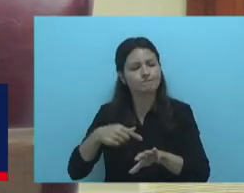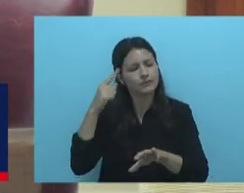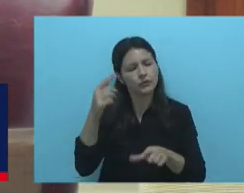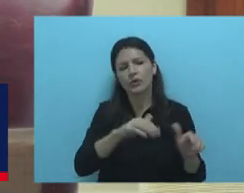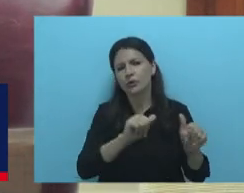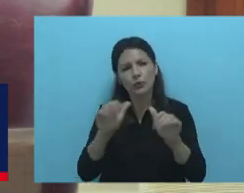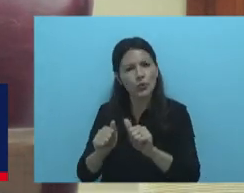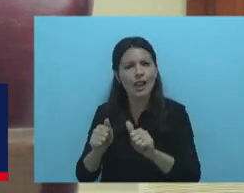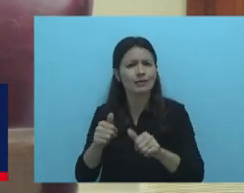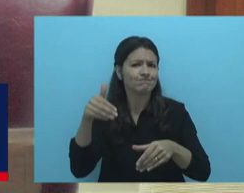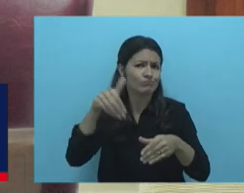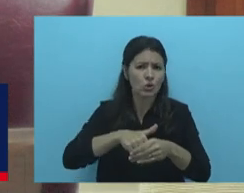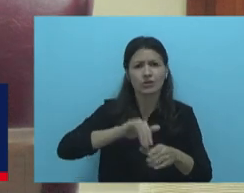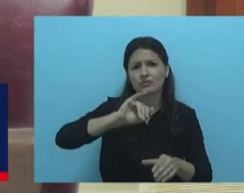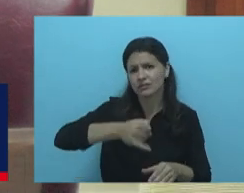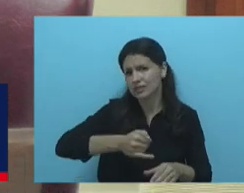a este repudio